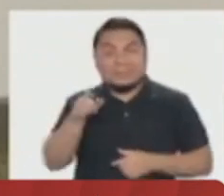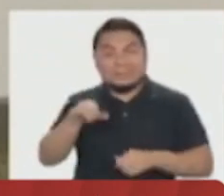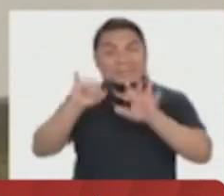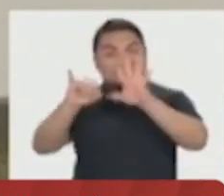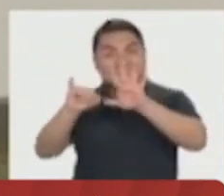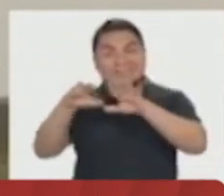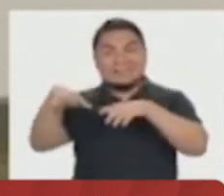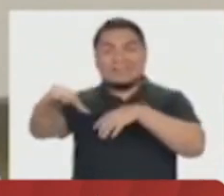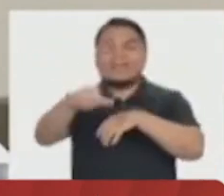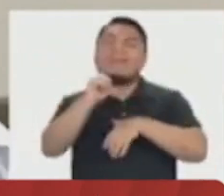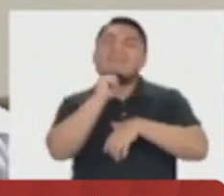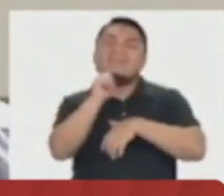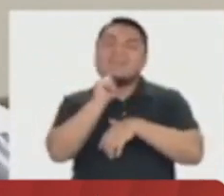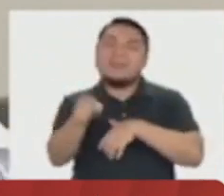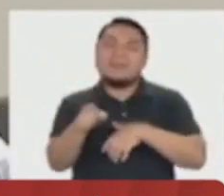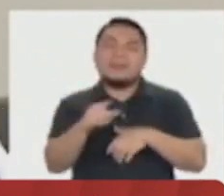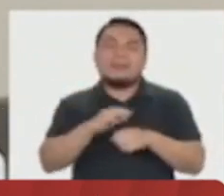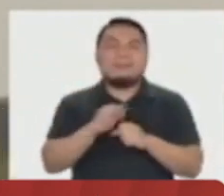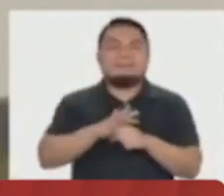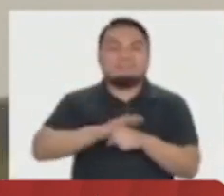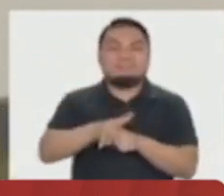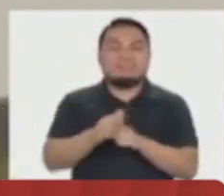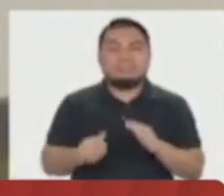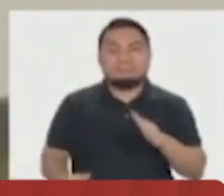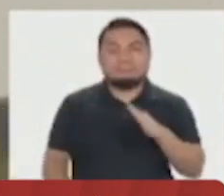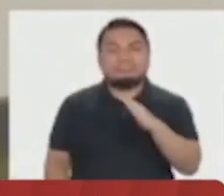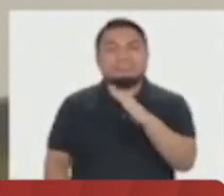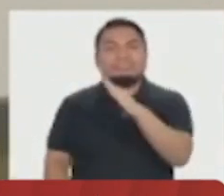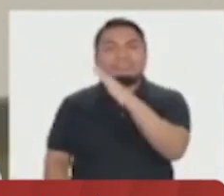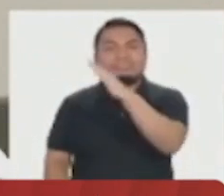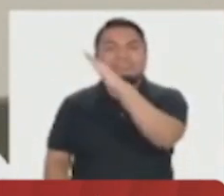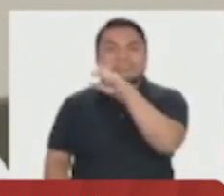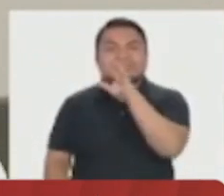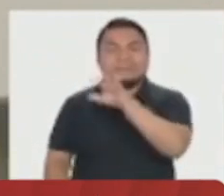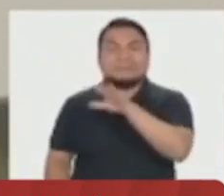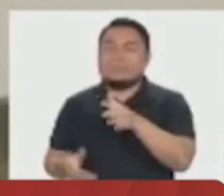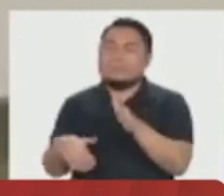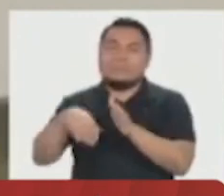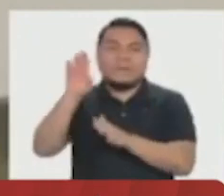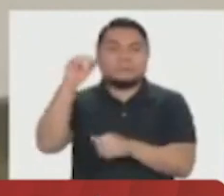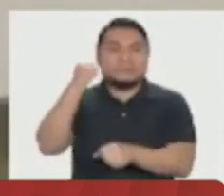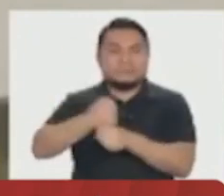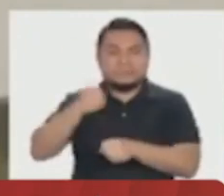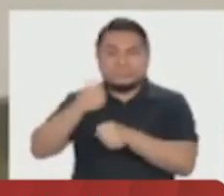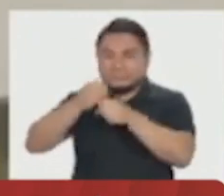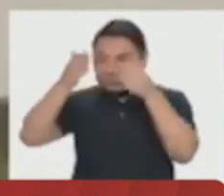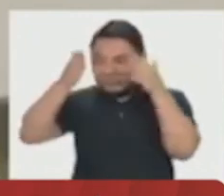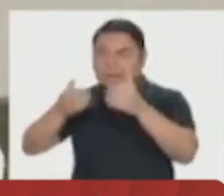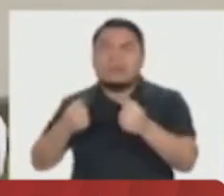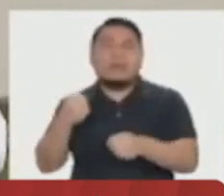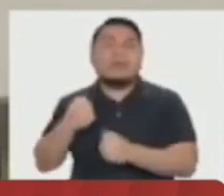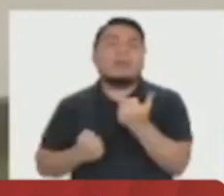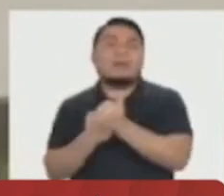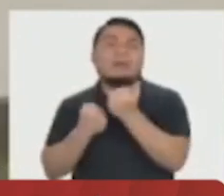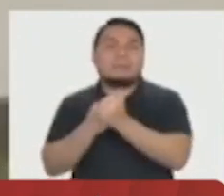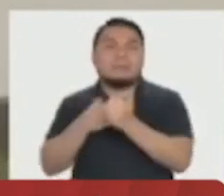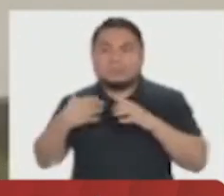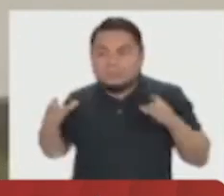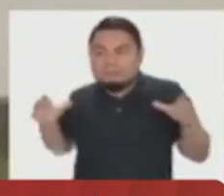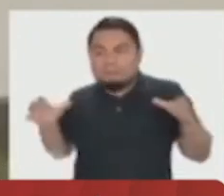están en una situación de crecimiento de la curva de contagio que hay que darle todo el apoyo para